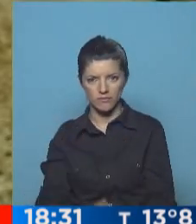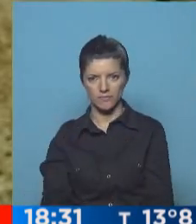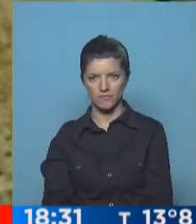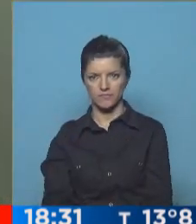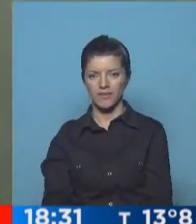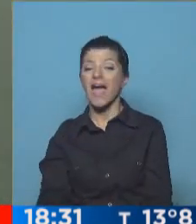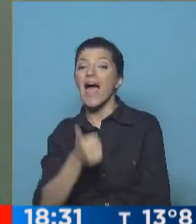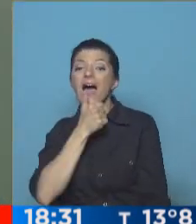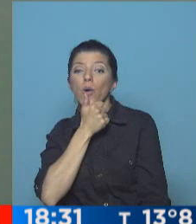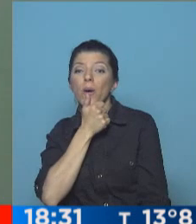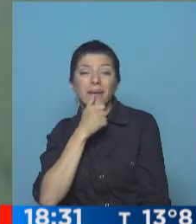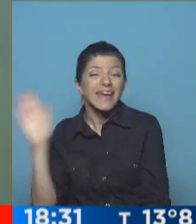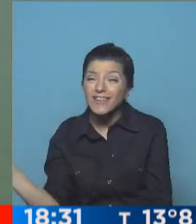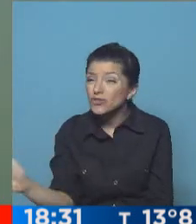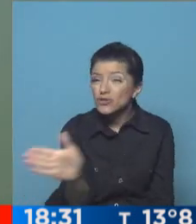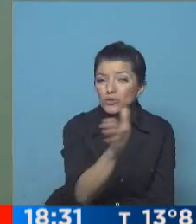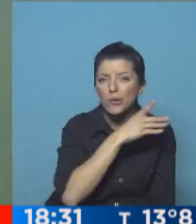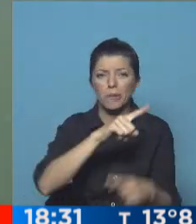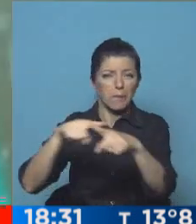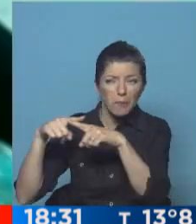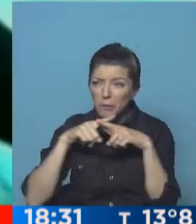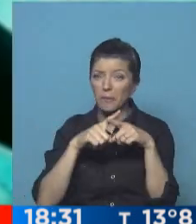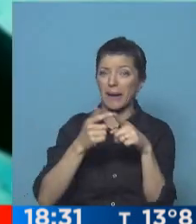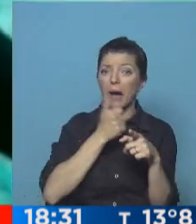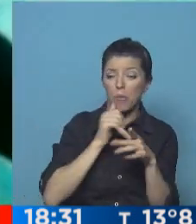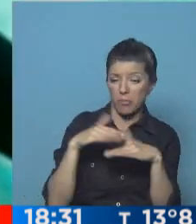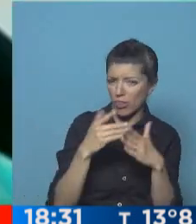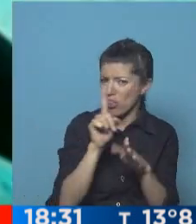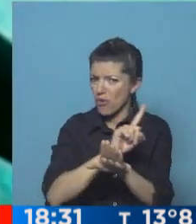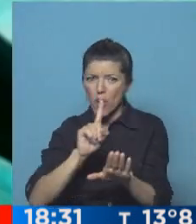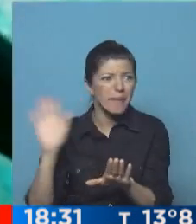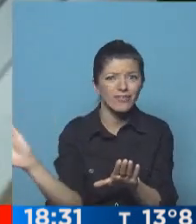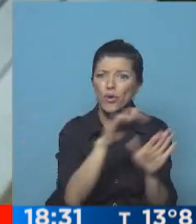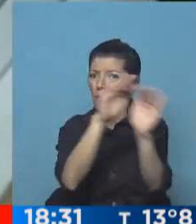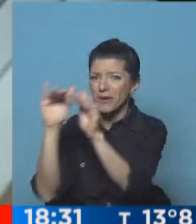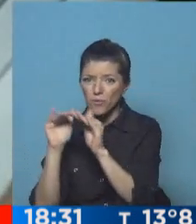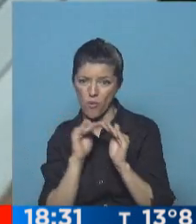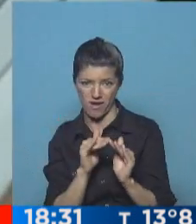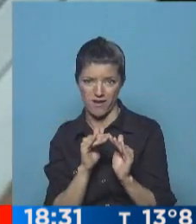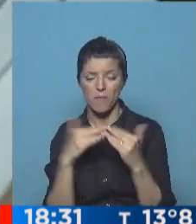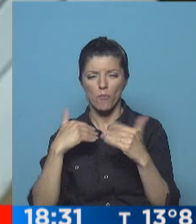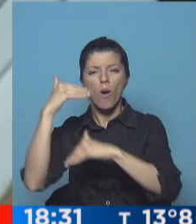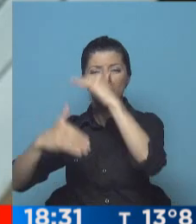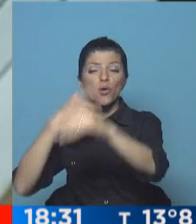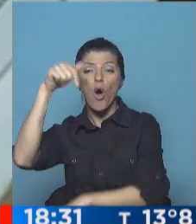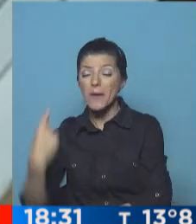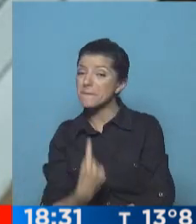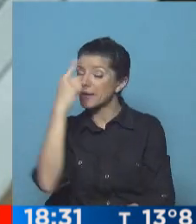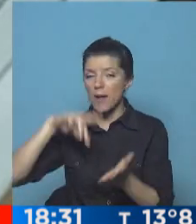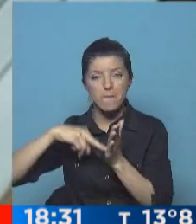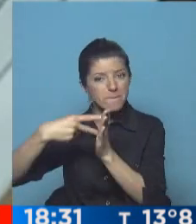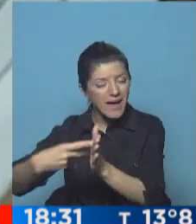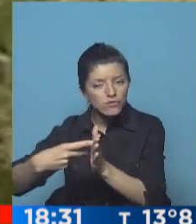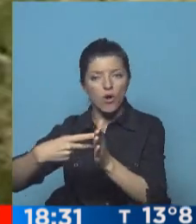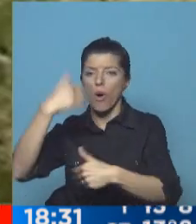Agua en abundancia para que no nos tengamos que pelear por ella. Agua que no nos limite progresar. Hoy, damos el primer paso en la licitación